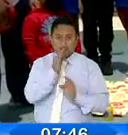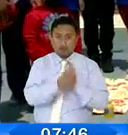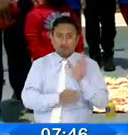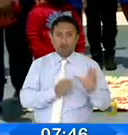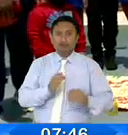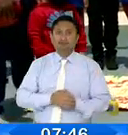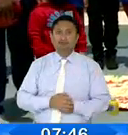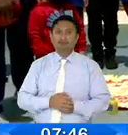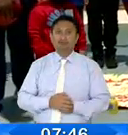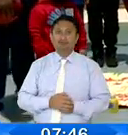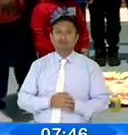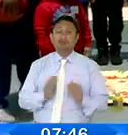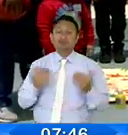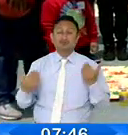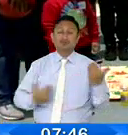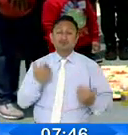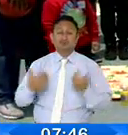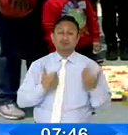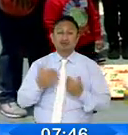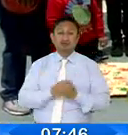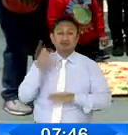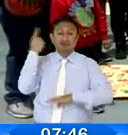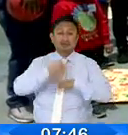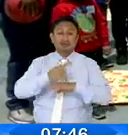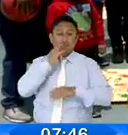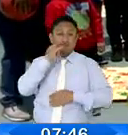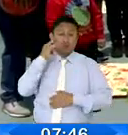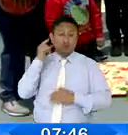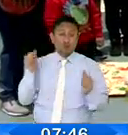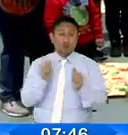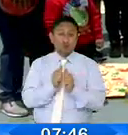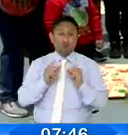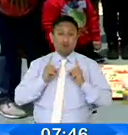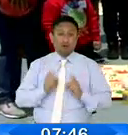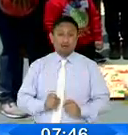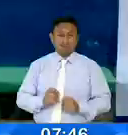Niños con Cáncer! En Quito informó Adriana Rojas.